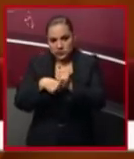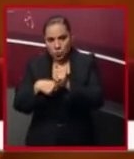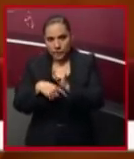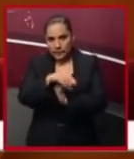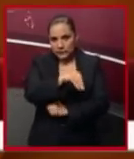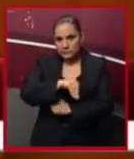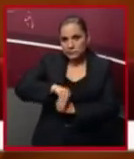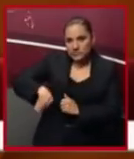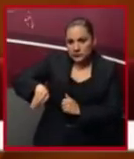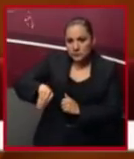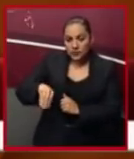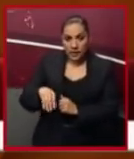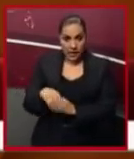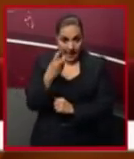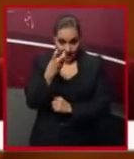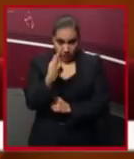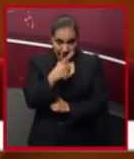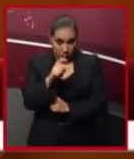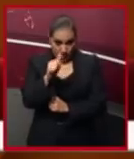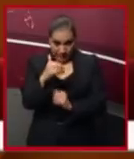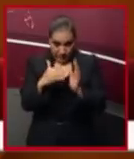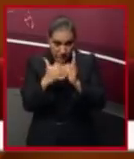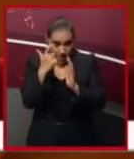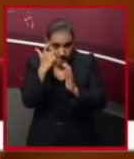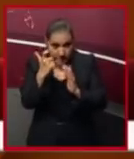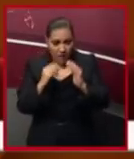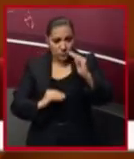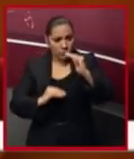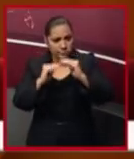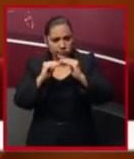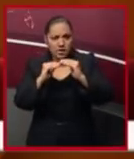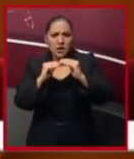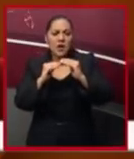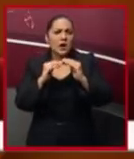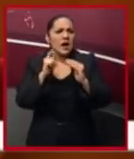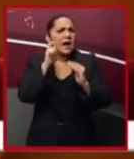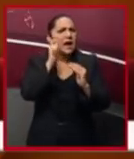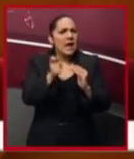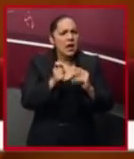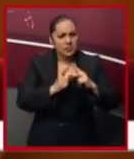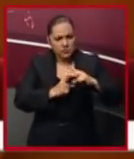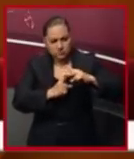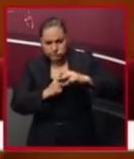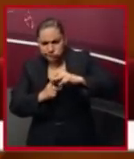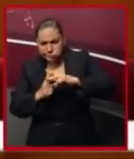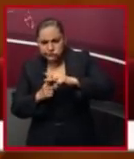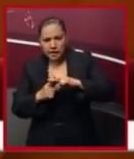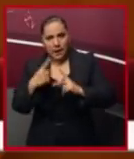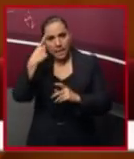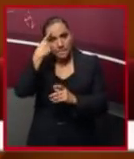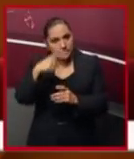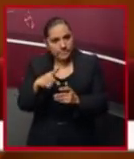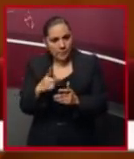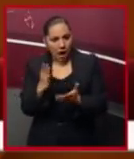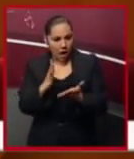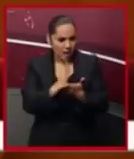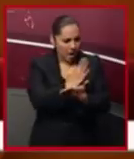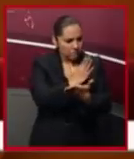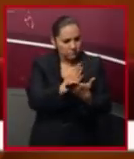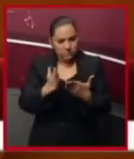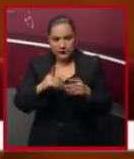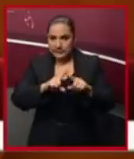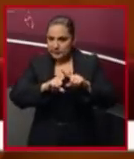conductas, con este monto ya estamos hablando de algo que sí se separa de lo que pudiera ser en